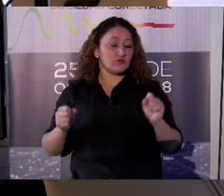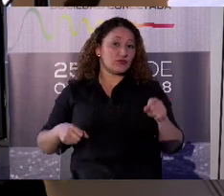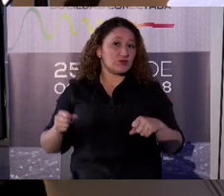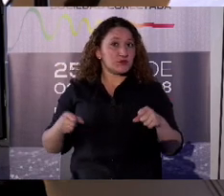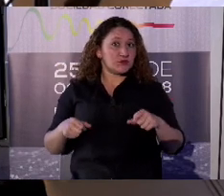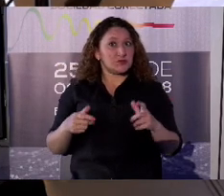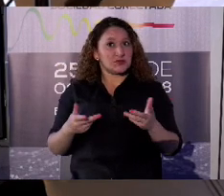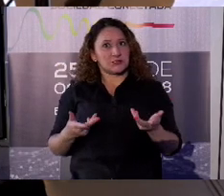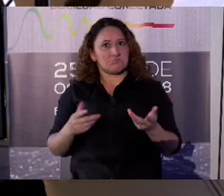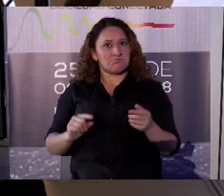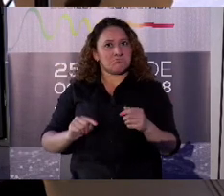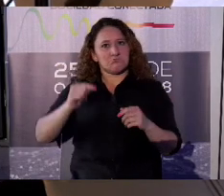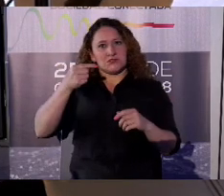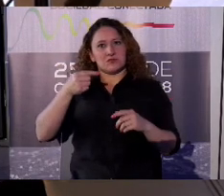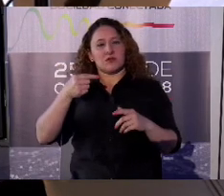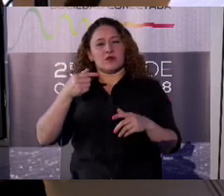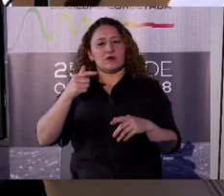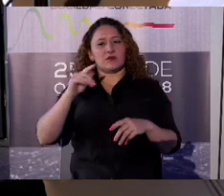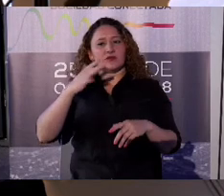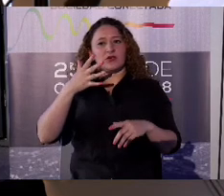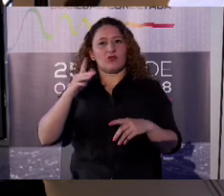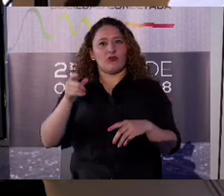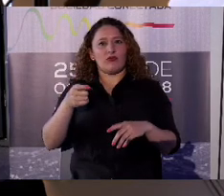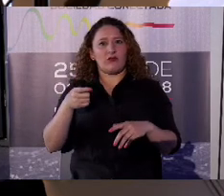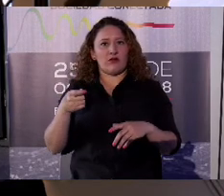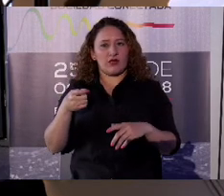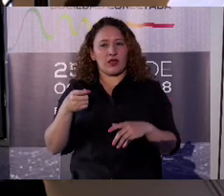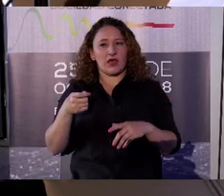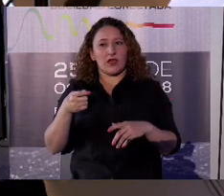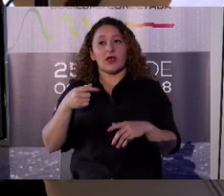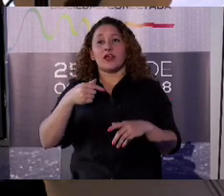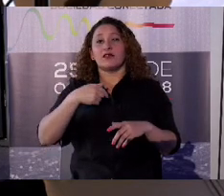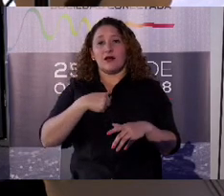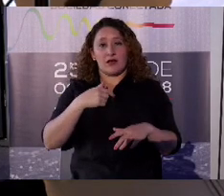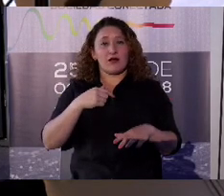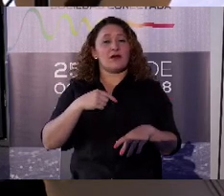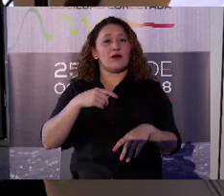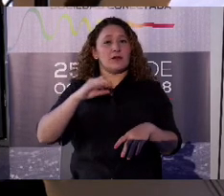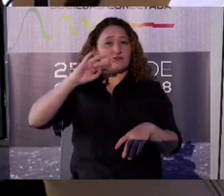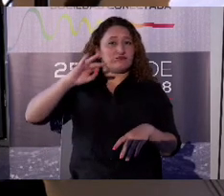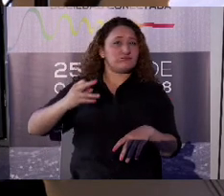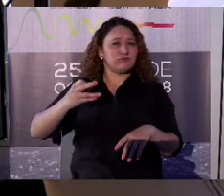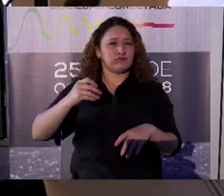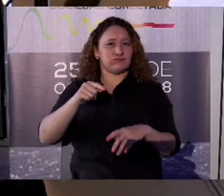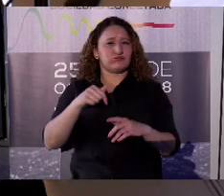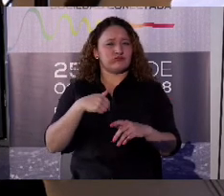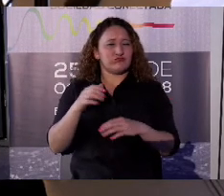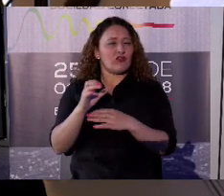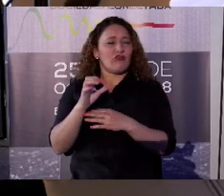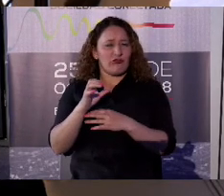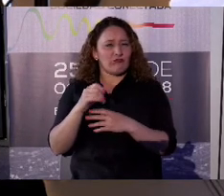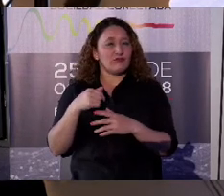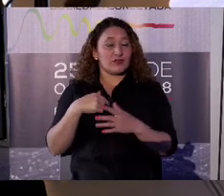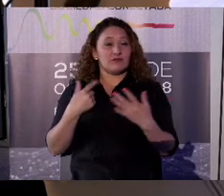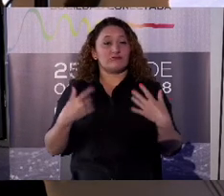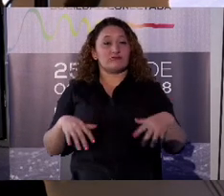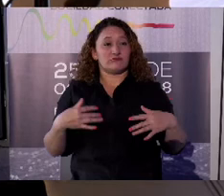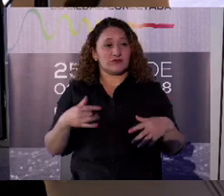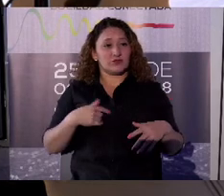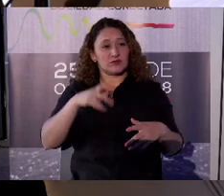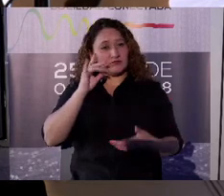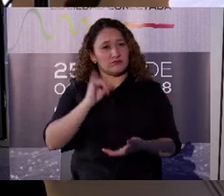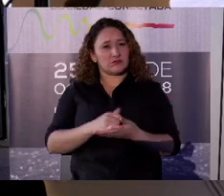ser el primero en llegar a 5G, en mi top 3 está Colombia, sin duda, digamos. Y creo que eso da cuenta de